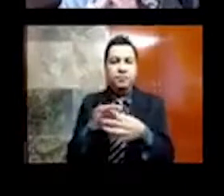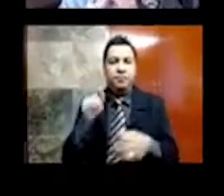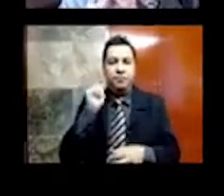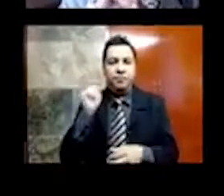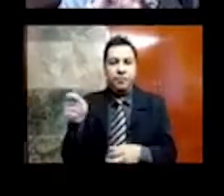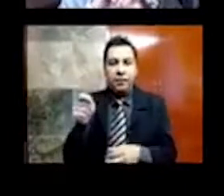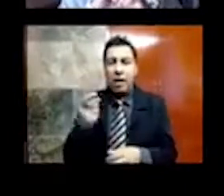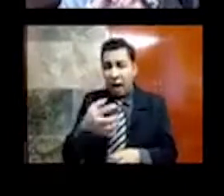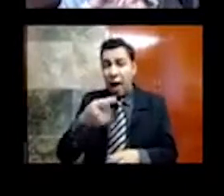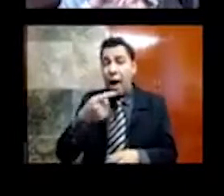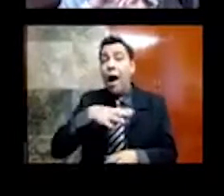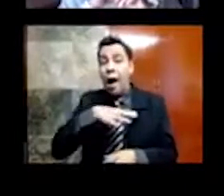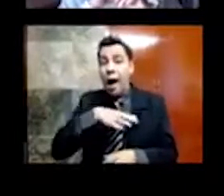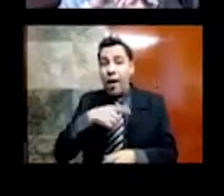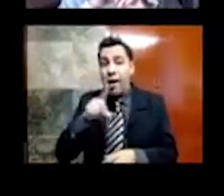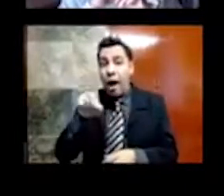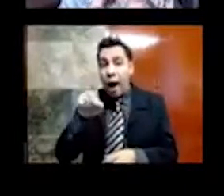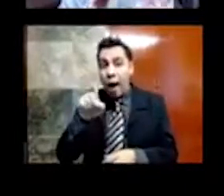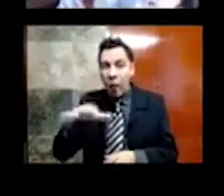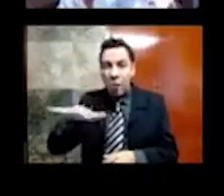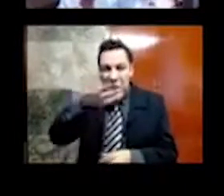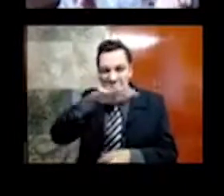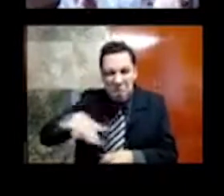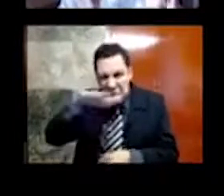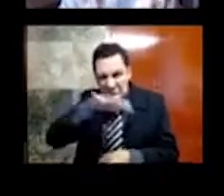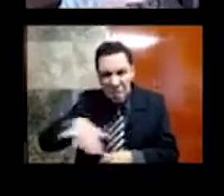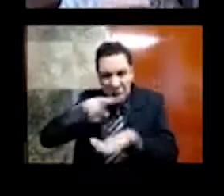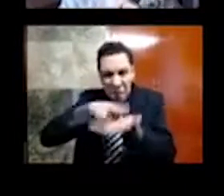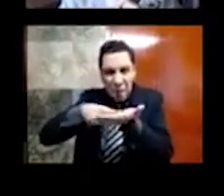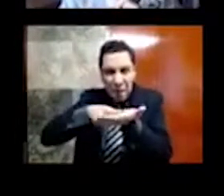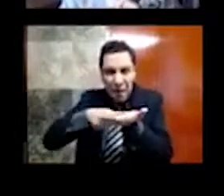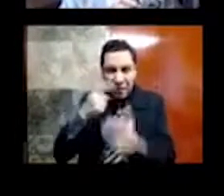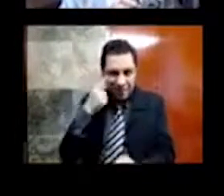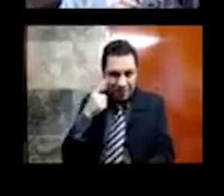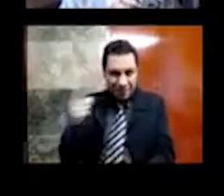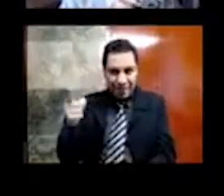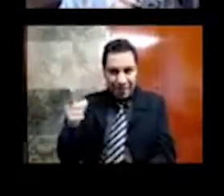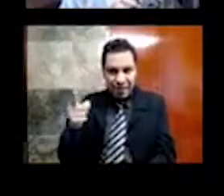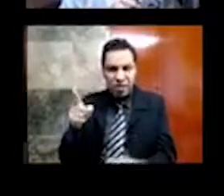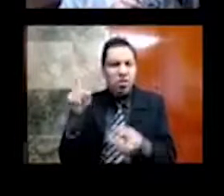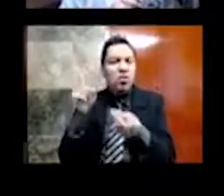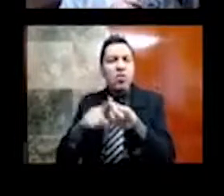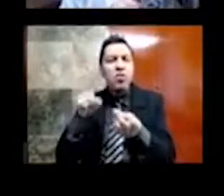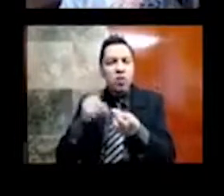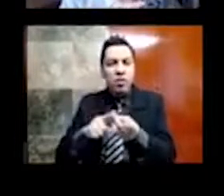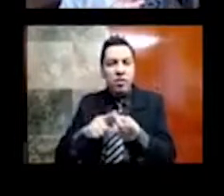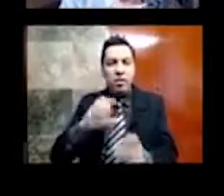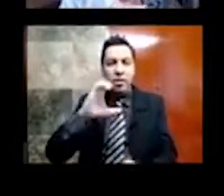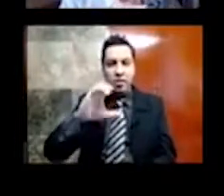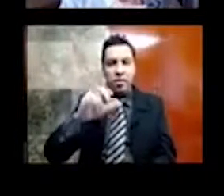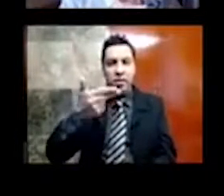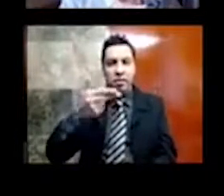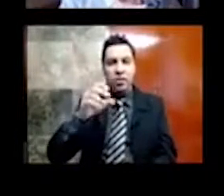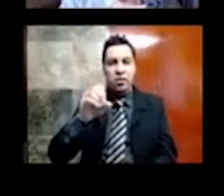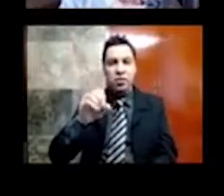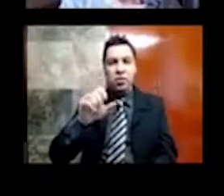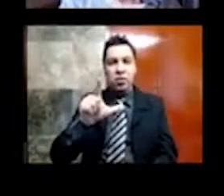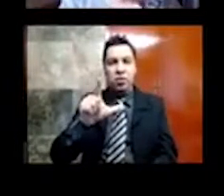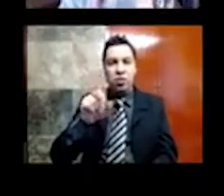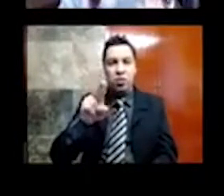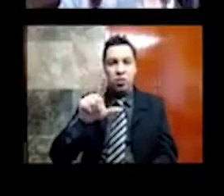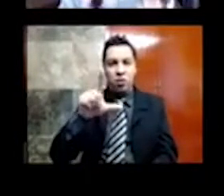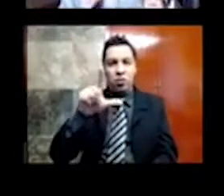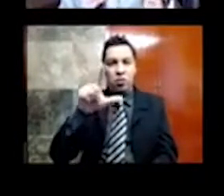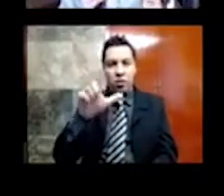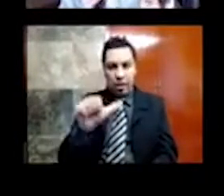agua, el remolino, el manantial, Cholula, como la mayoría de las grandes ciudades del mundo antiguo,